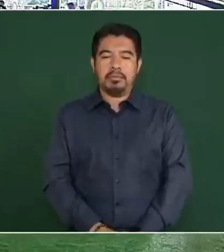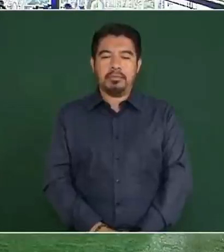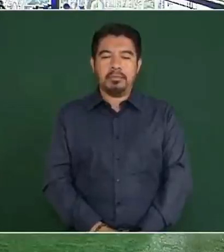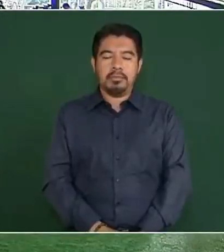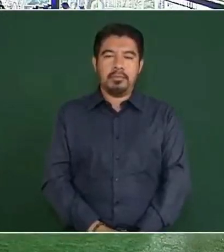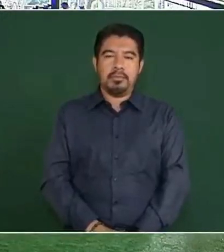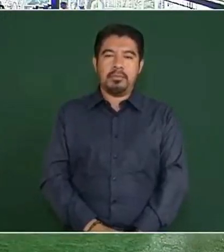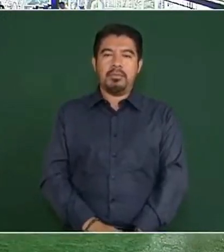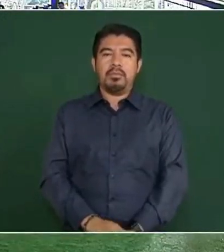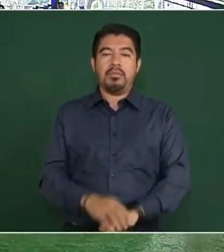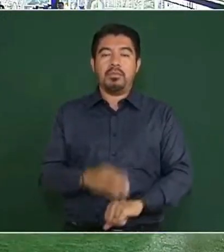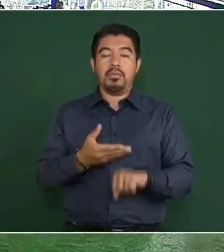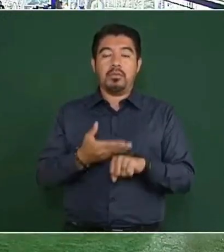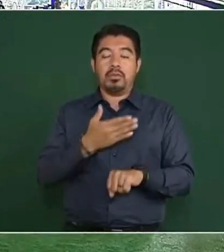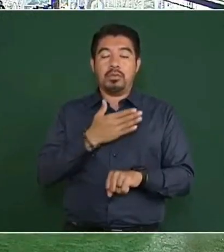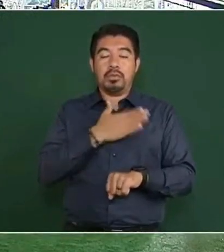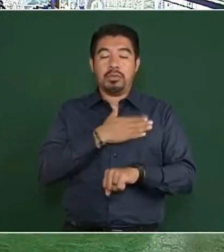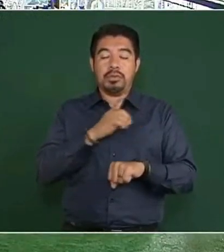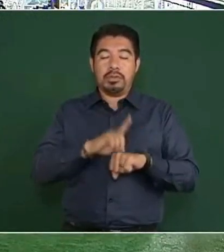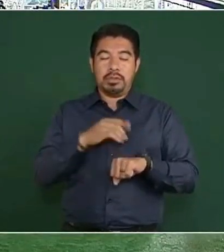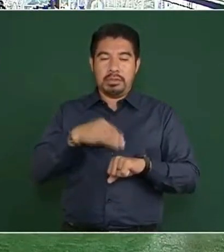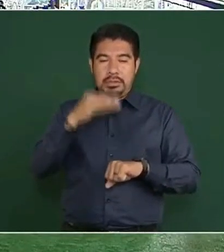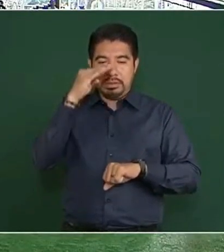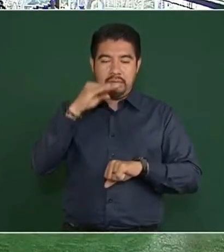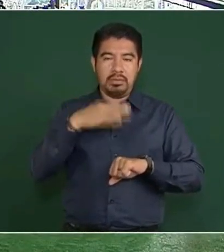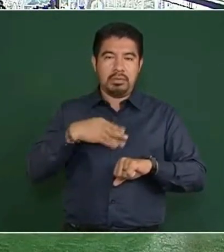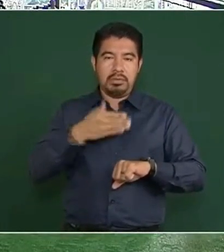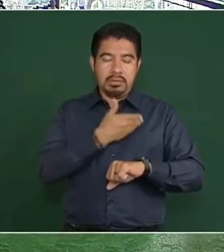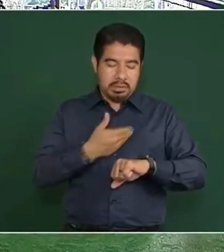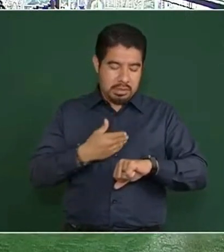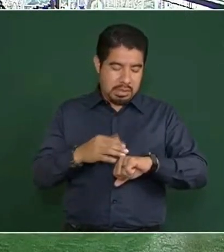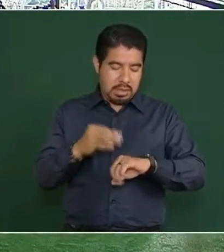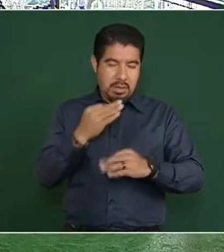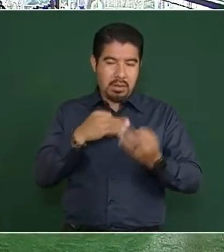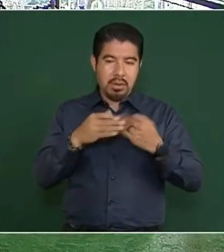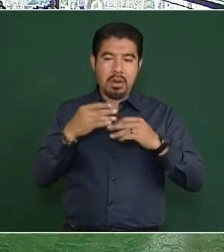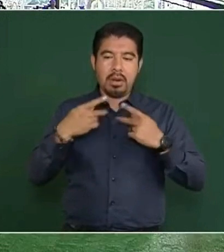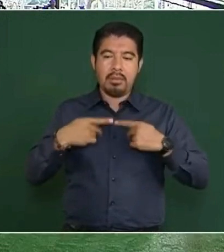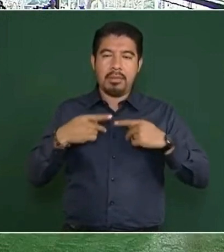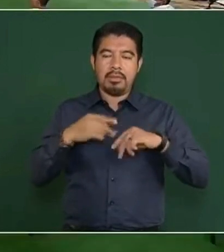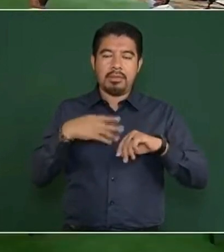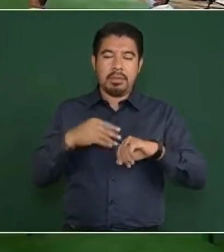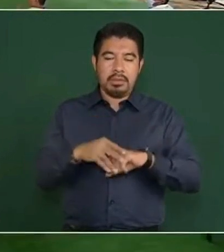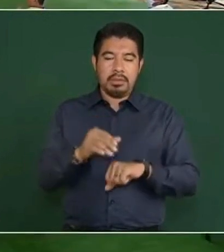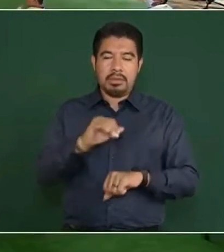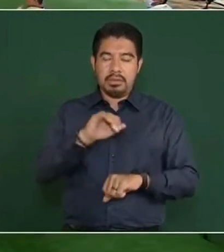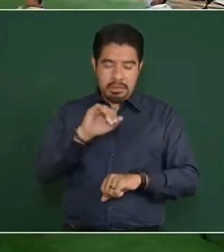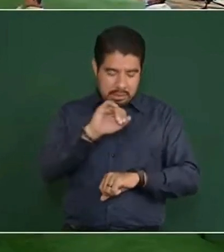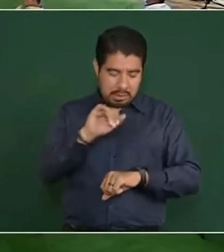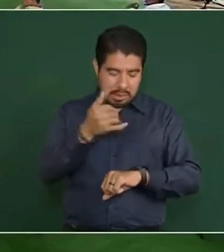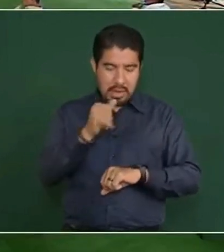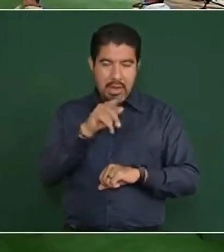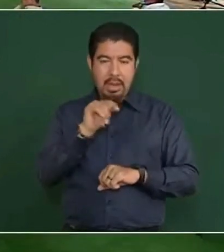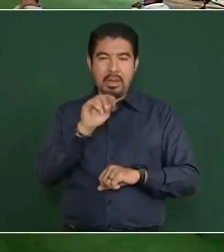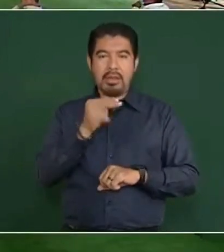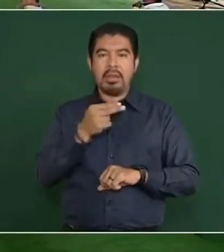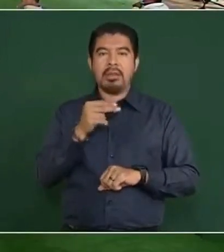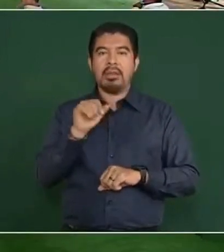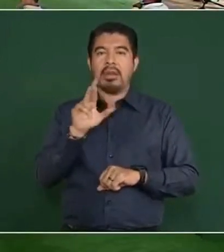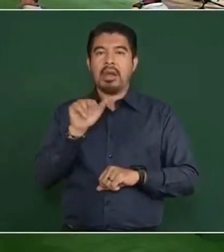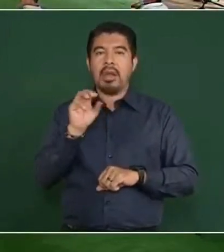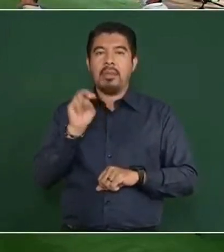Muy buenos días, señor presidente, y a todos los que los acompañan y a los medios aquí, compañeros. Soy Janet Ramón de Canal 8, Tu Nueva Visión,